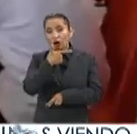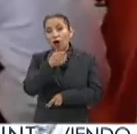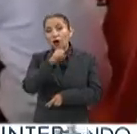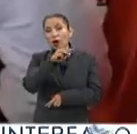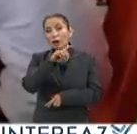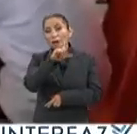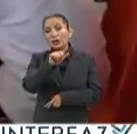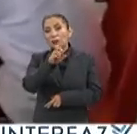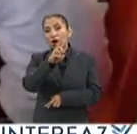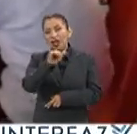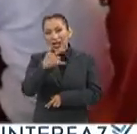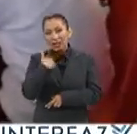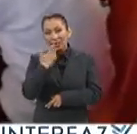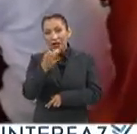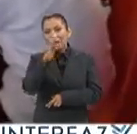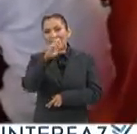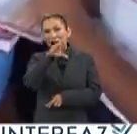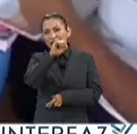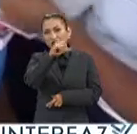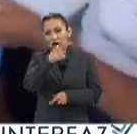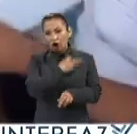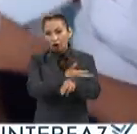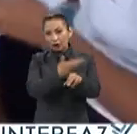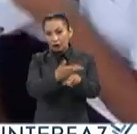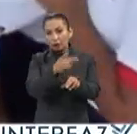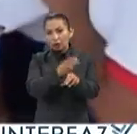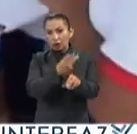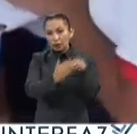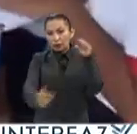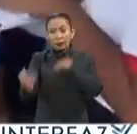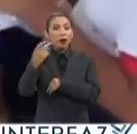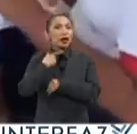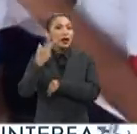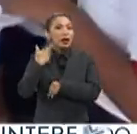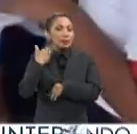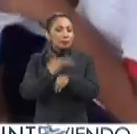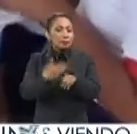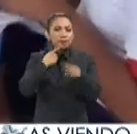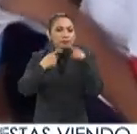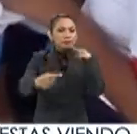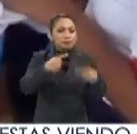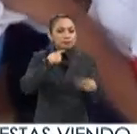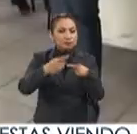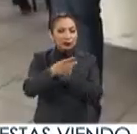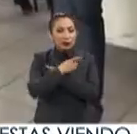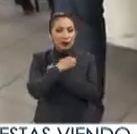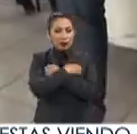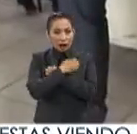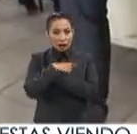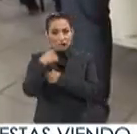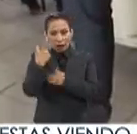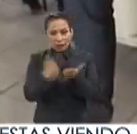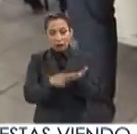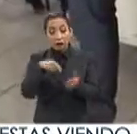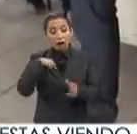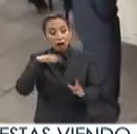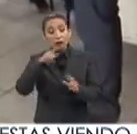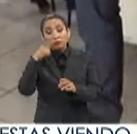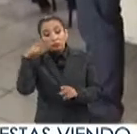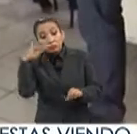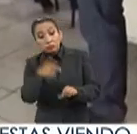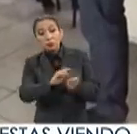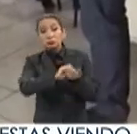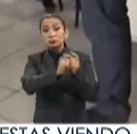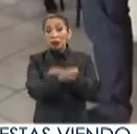Morín, académico de la Flaxo y coordinador del posgrado Política y Gestión Educativa de esta institución, estamos frente a la